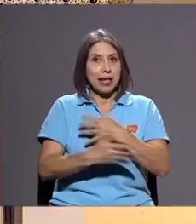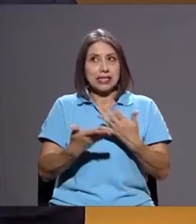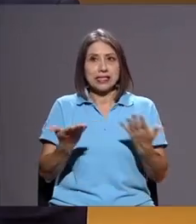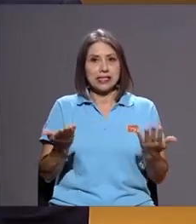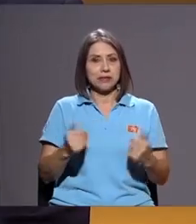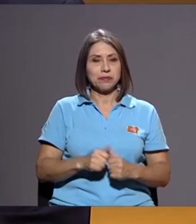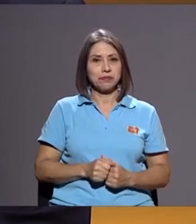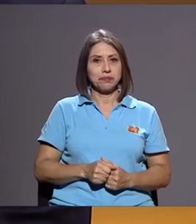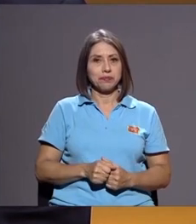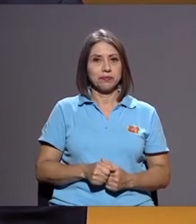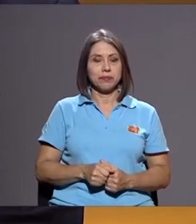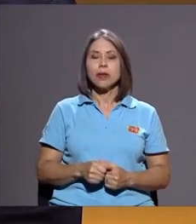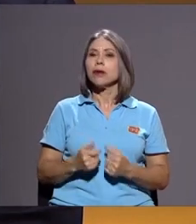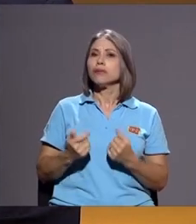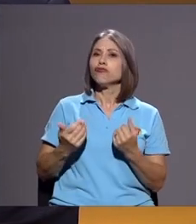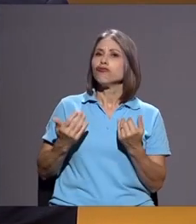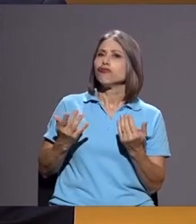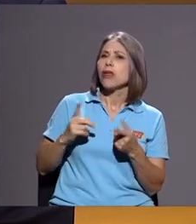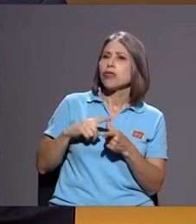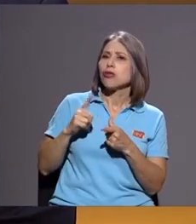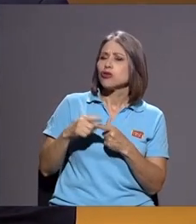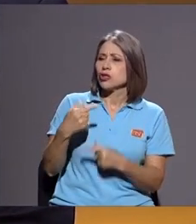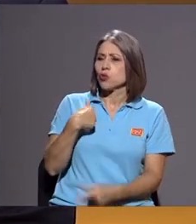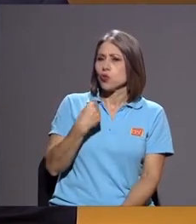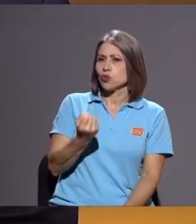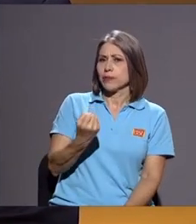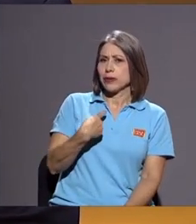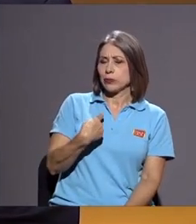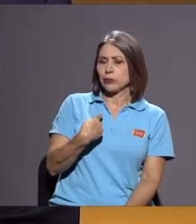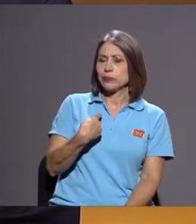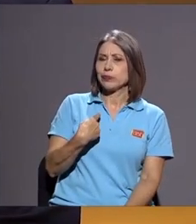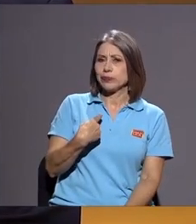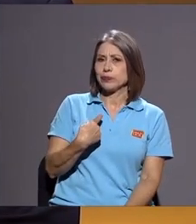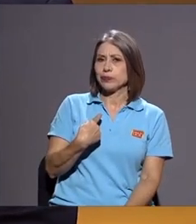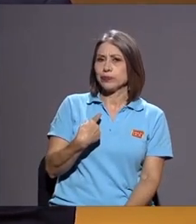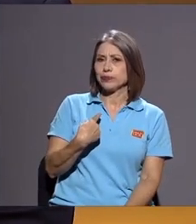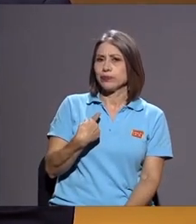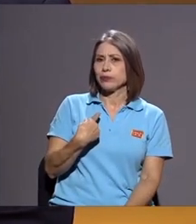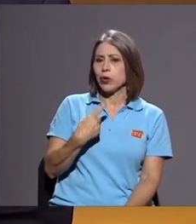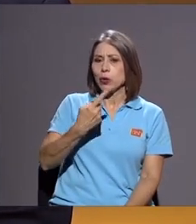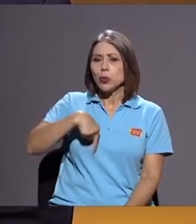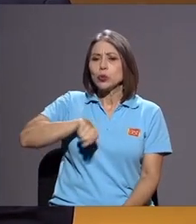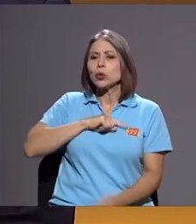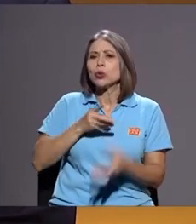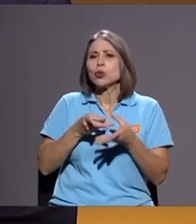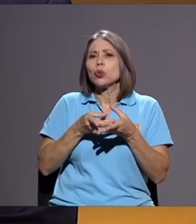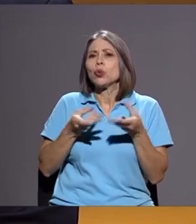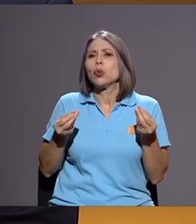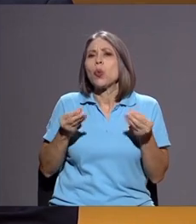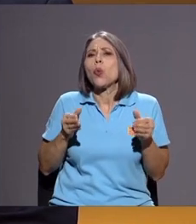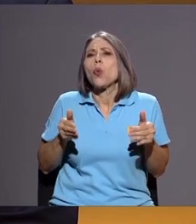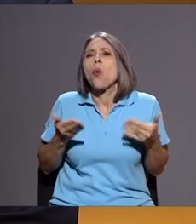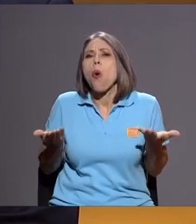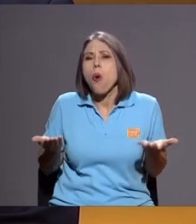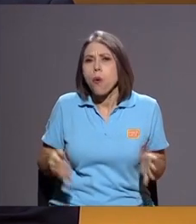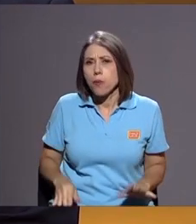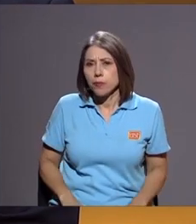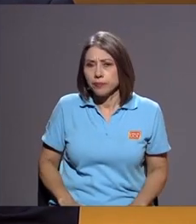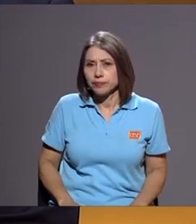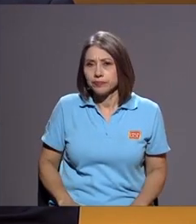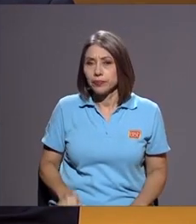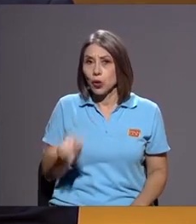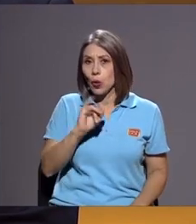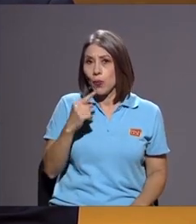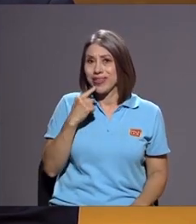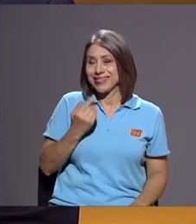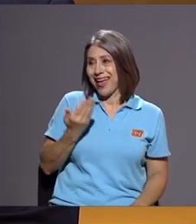y entonces uno se pregunta bueno por donde podemos salir y como decía antes